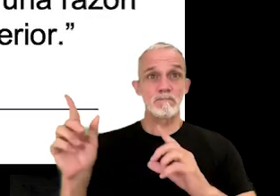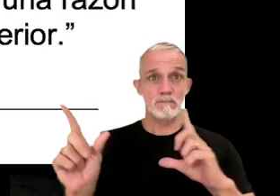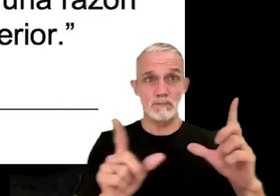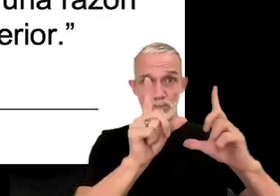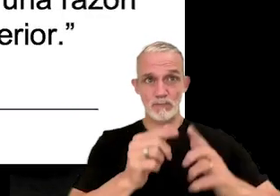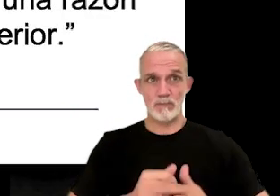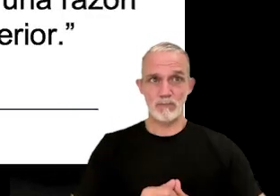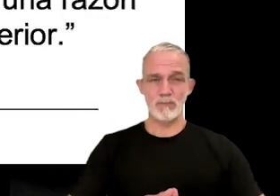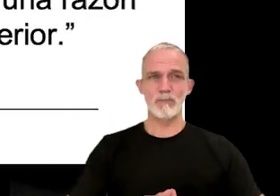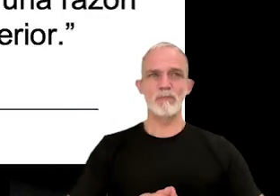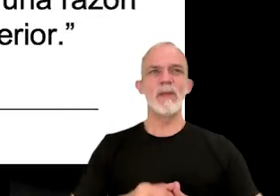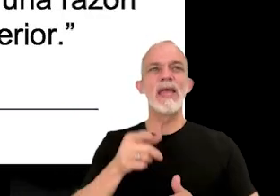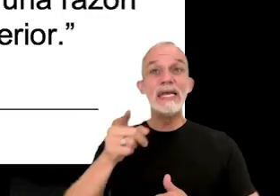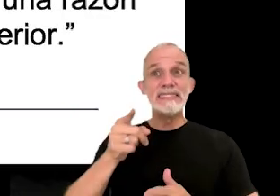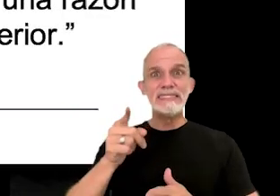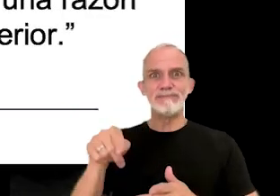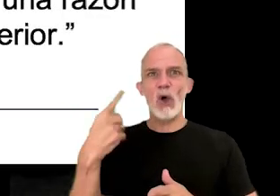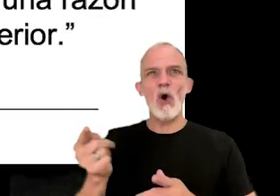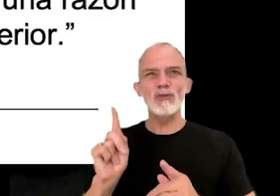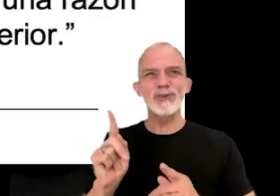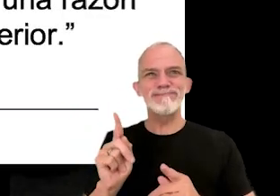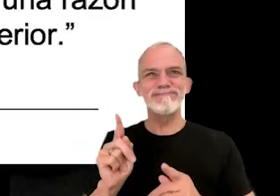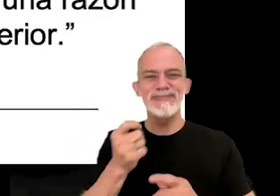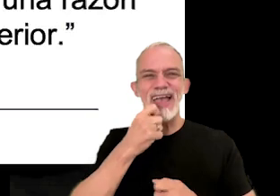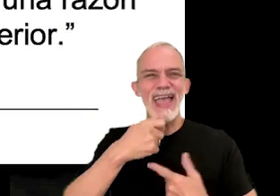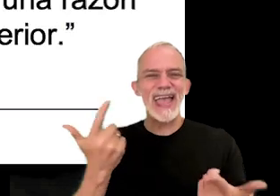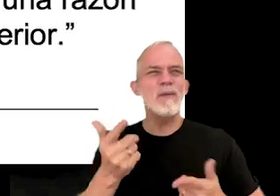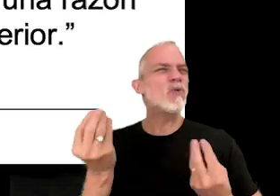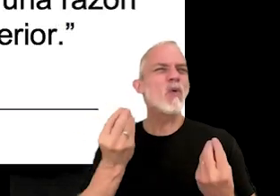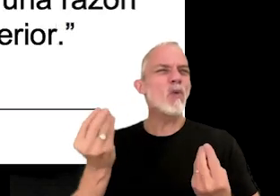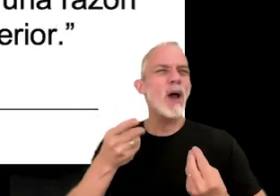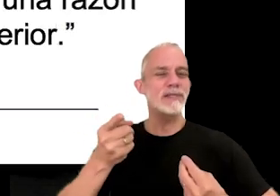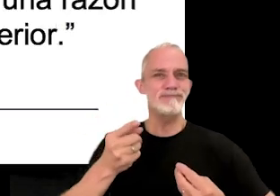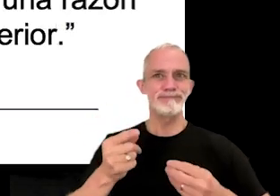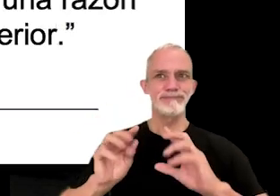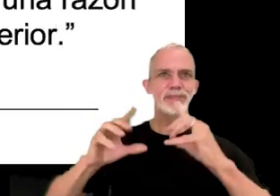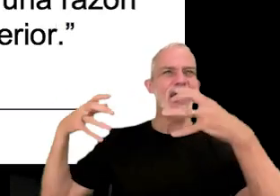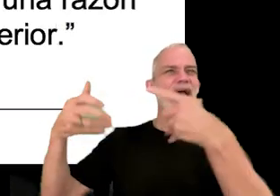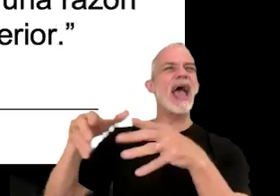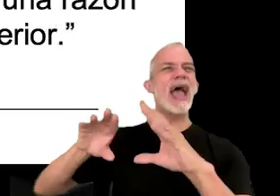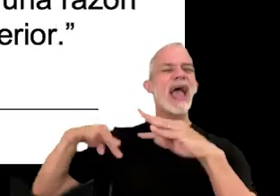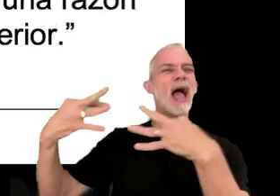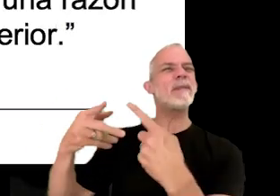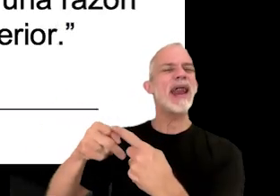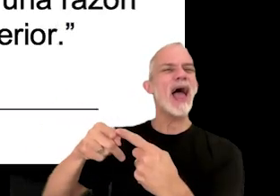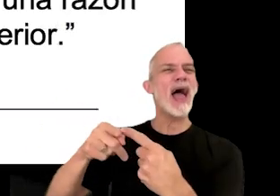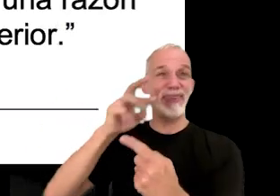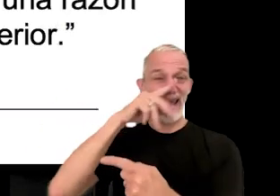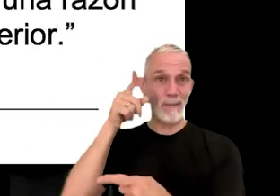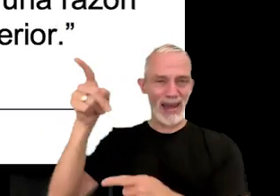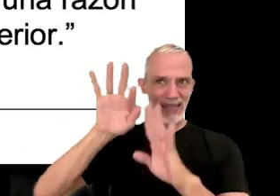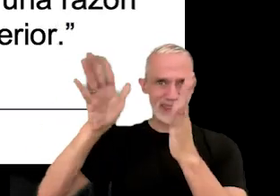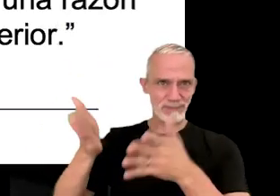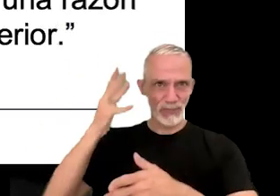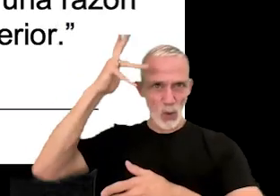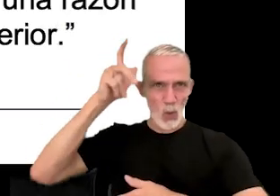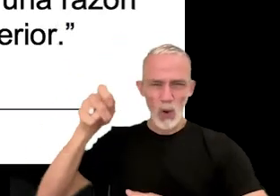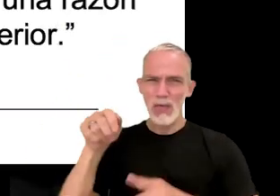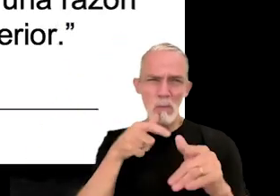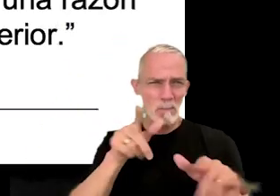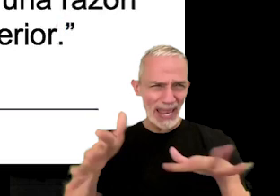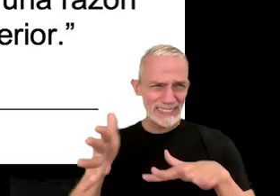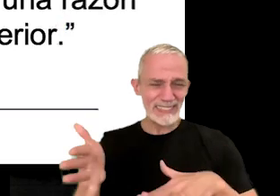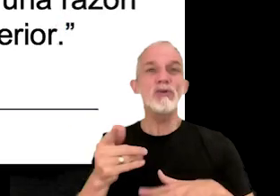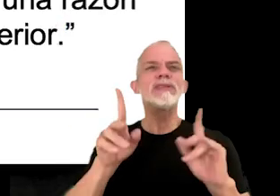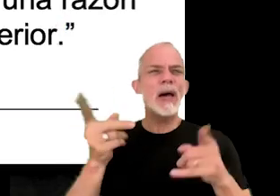Siguiente. Este otro caso es de la Cámara Federal de Apelaciones La Plata. Es un caso similar, también de